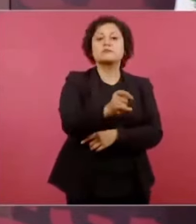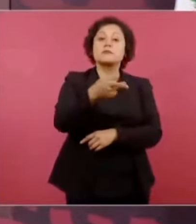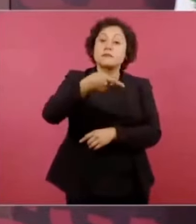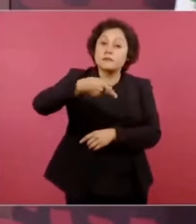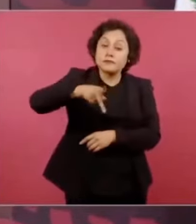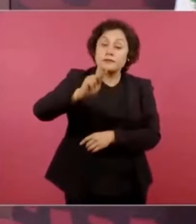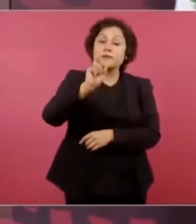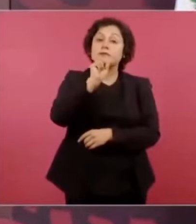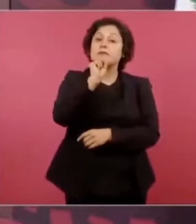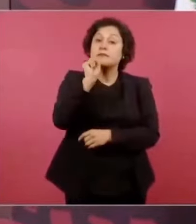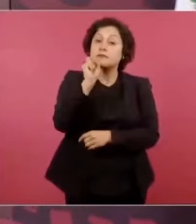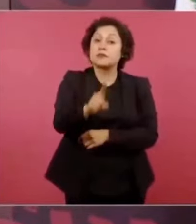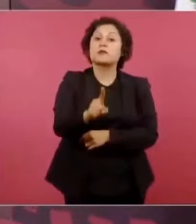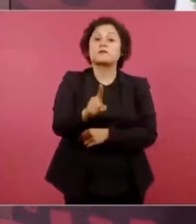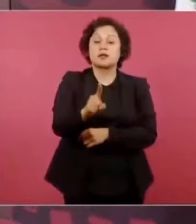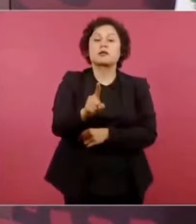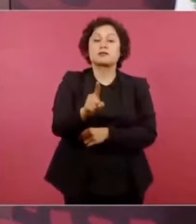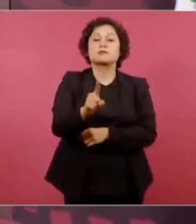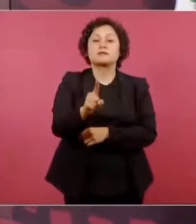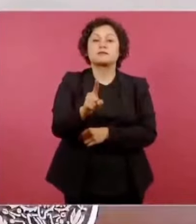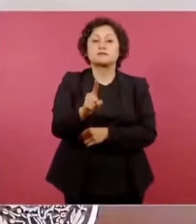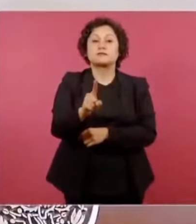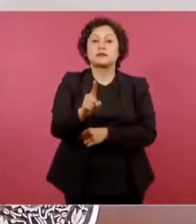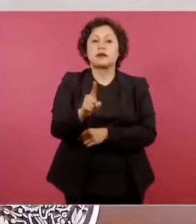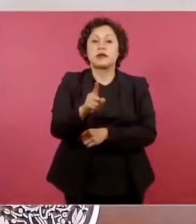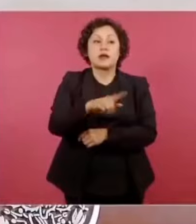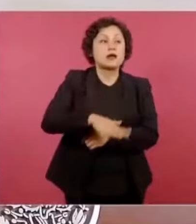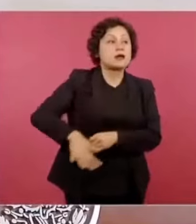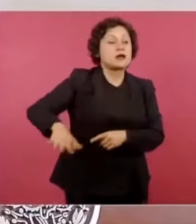en labores de protección civil.